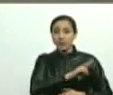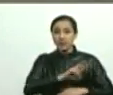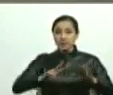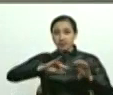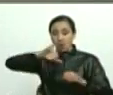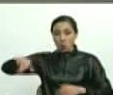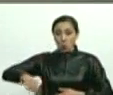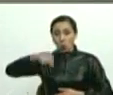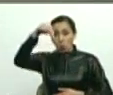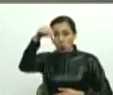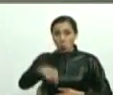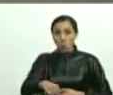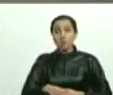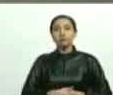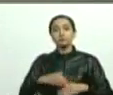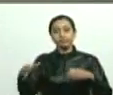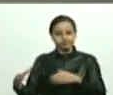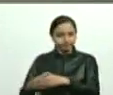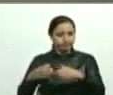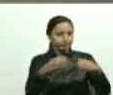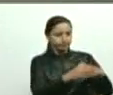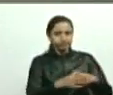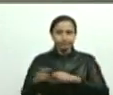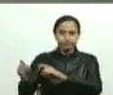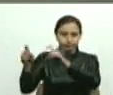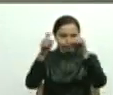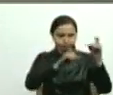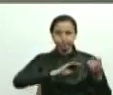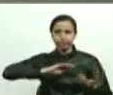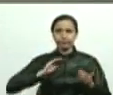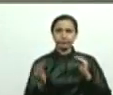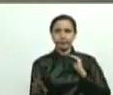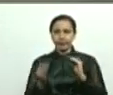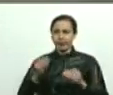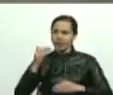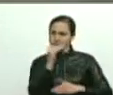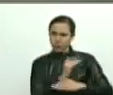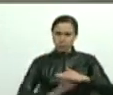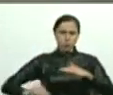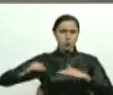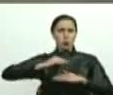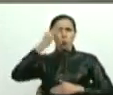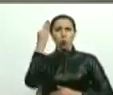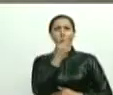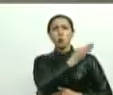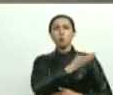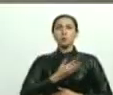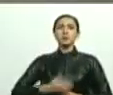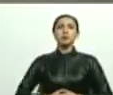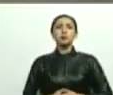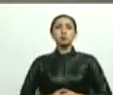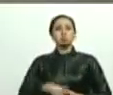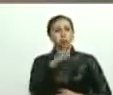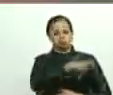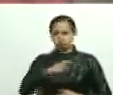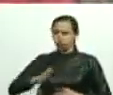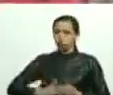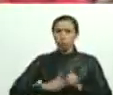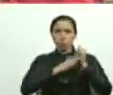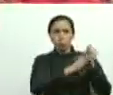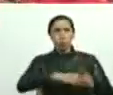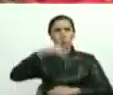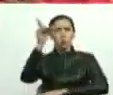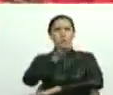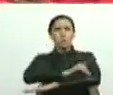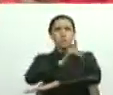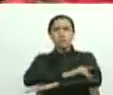la dieron las bases. Fue una lección de ética, de moral, de altura, de compromiso, de militancia, de disciplina,